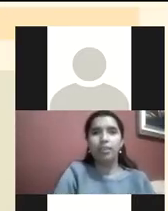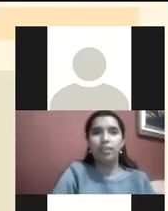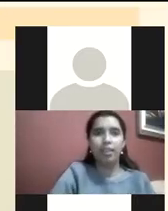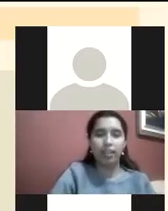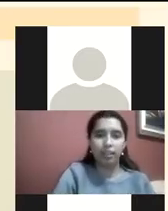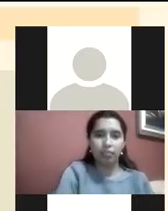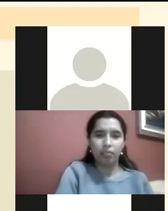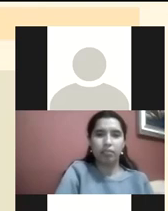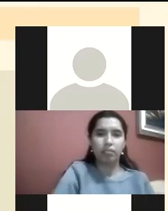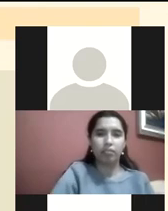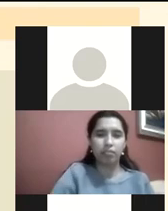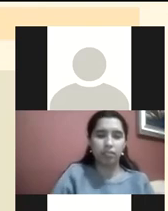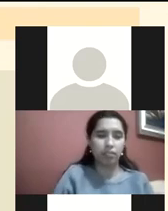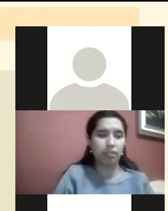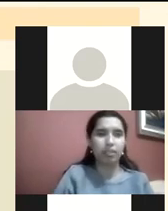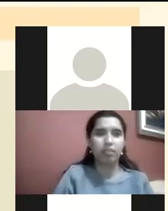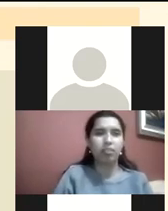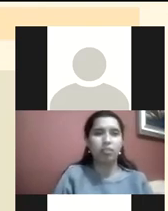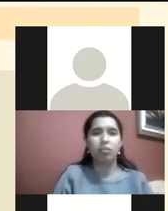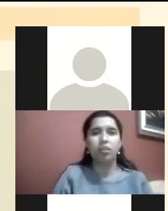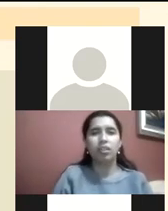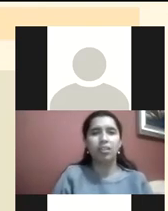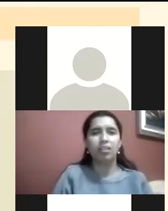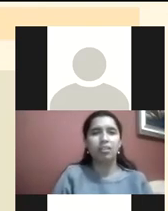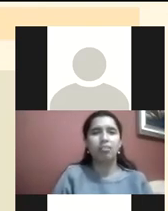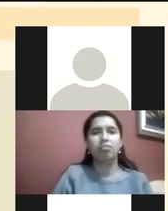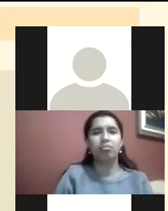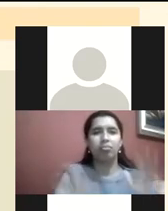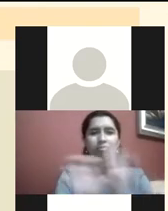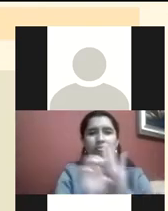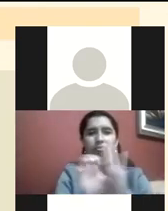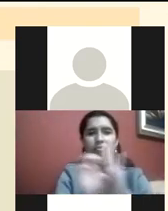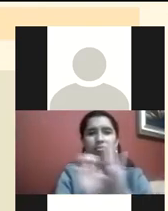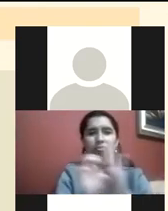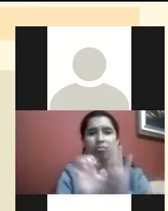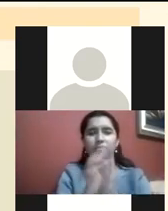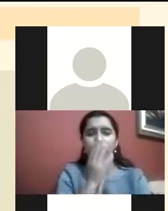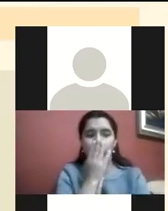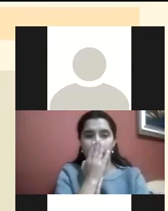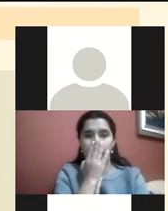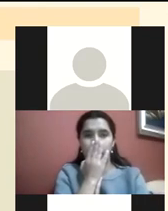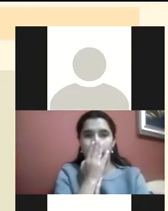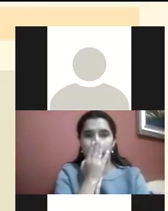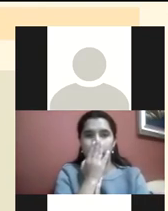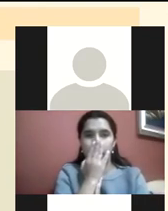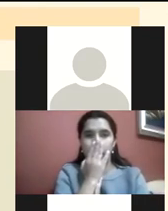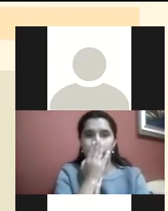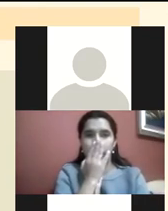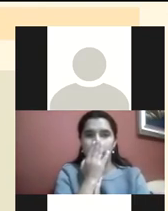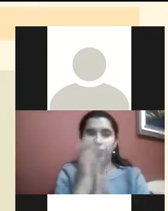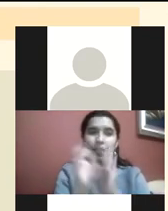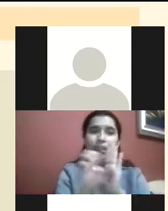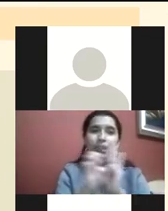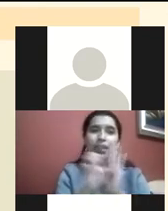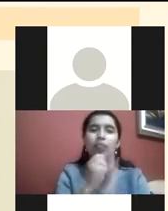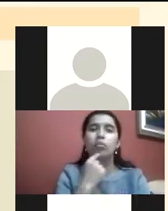Bien, vamos a resolver este ejemplo que aparece aquí en la página ahora. El ejemplo 2 dice que,